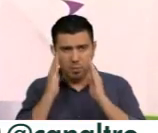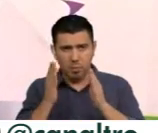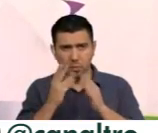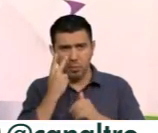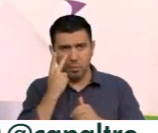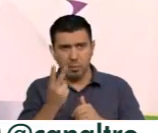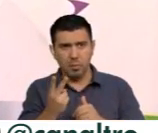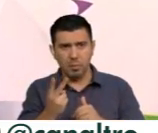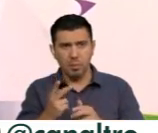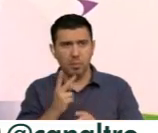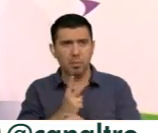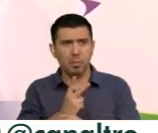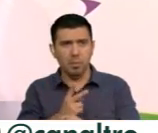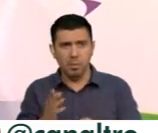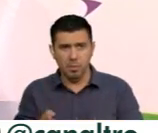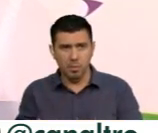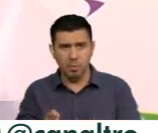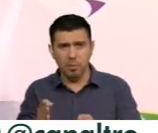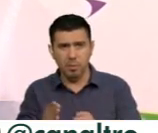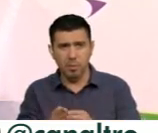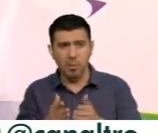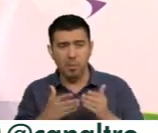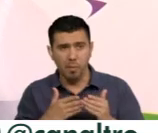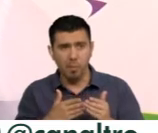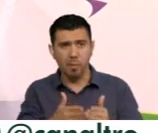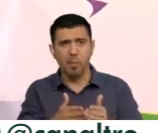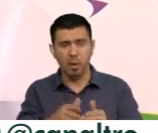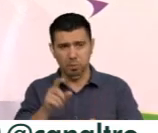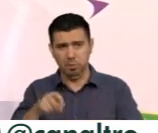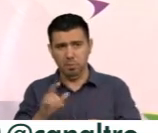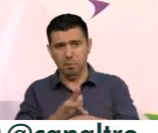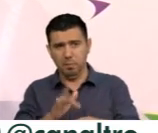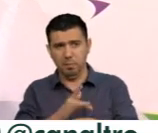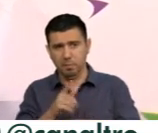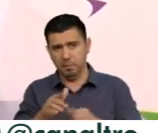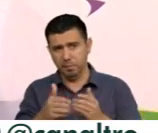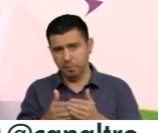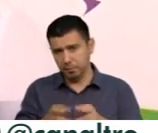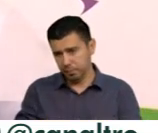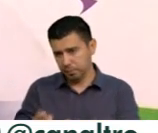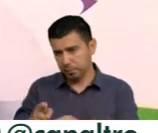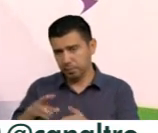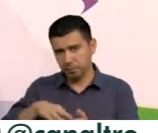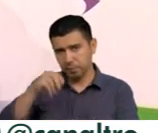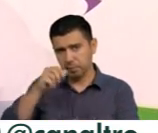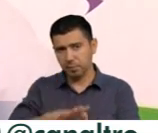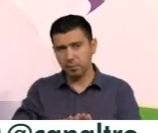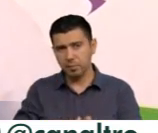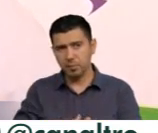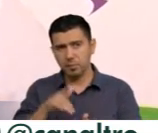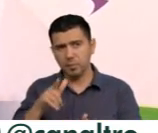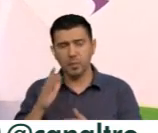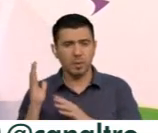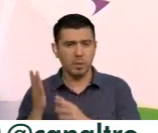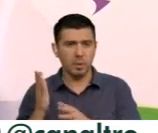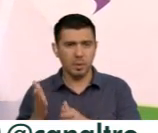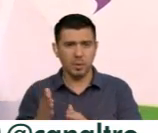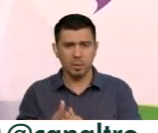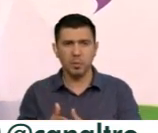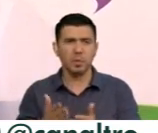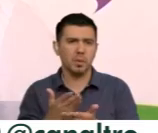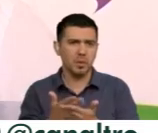tener cuidado con el río, cuidado en la navegación. Básicamente queremos sensibilizar a todos los usuarios del río Magdalena para transporte o carga de todos los elementos